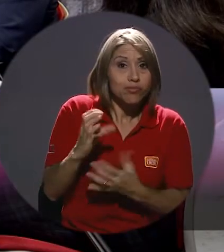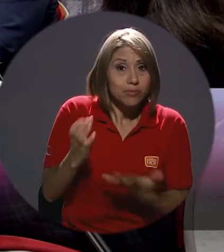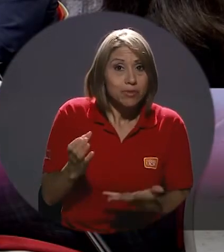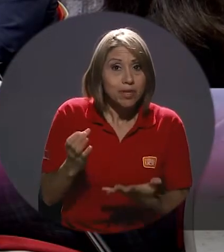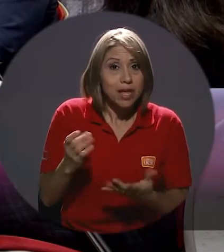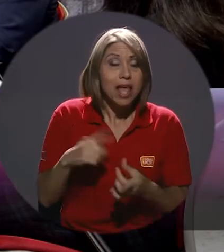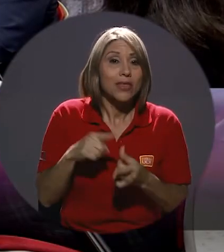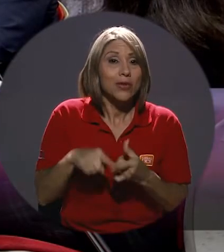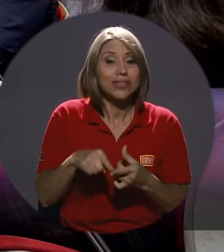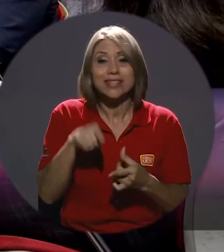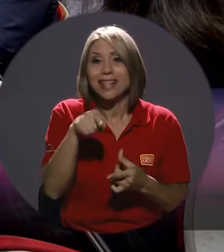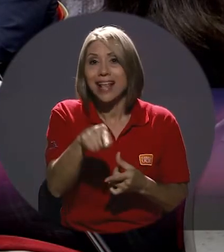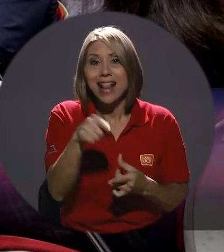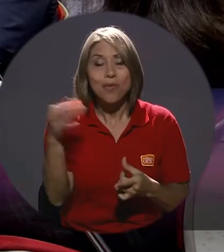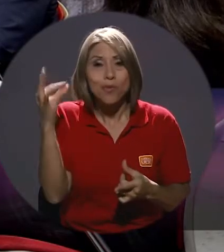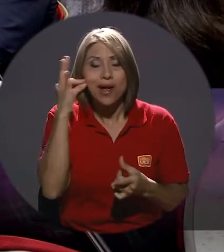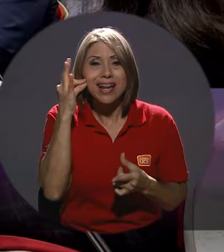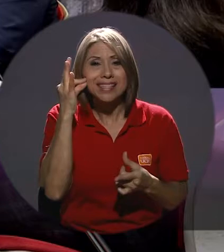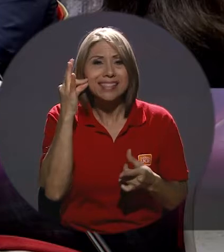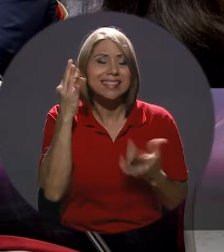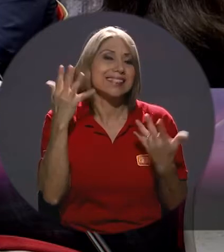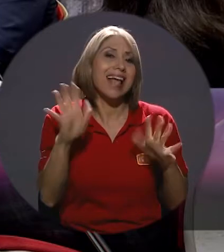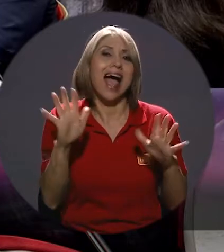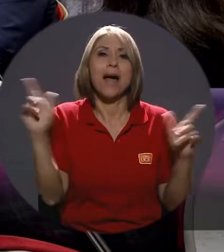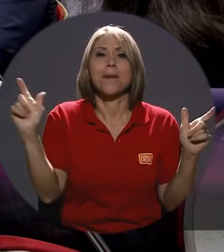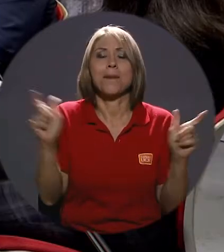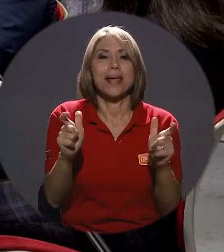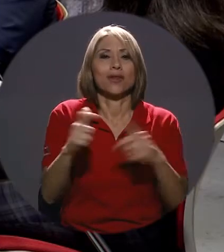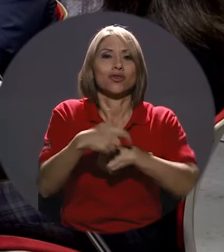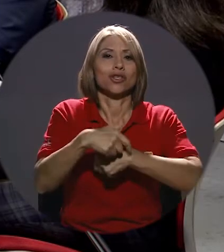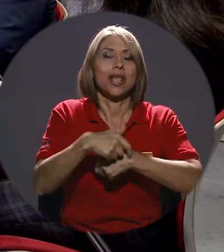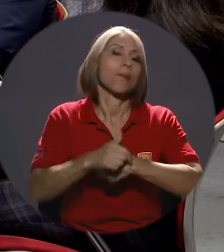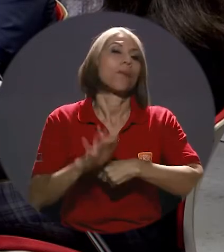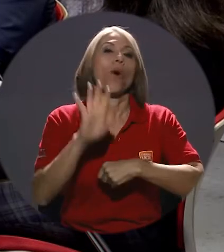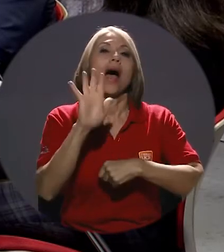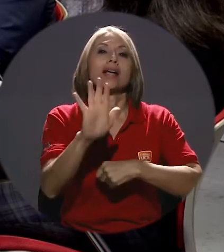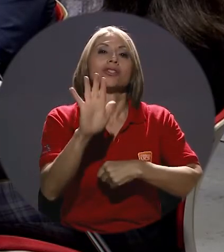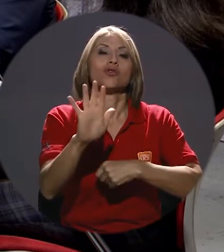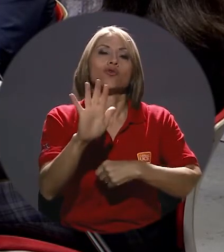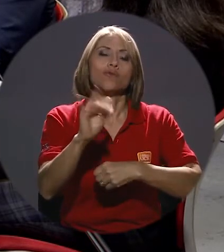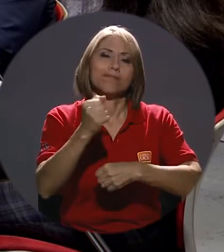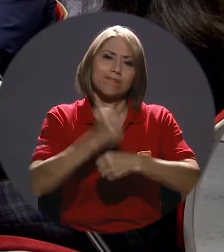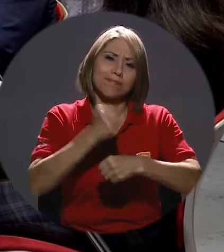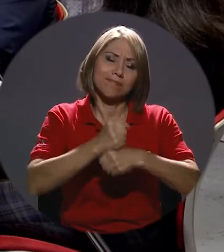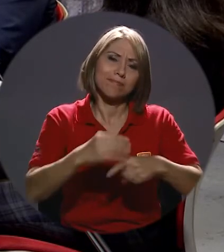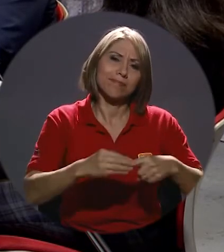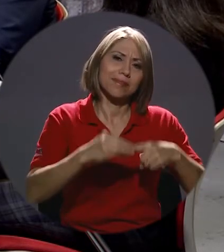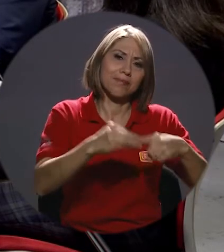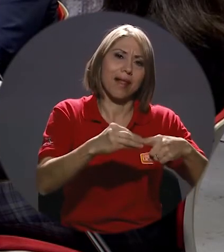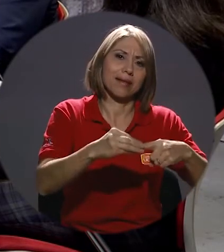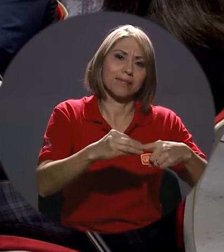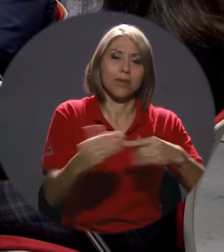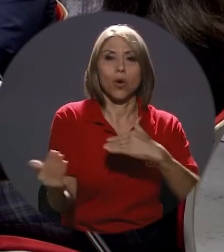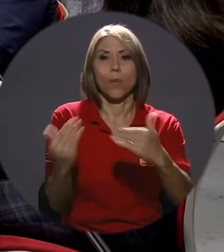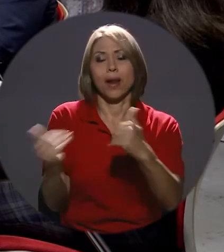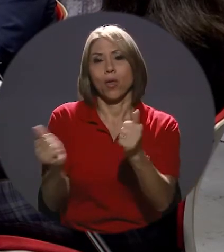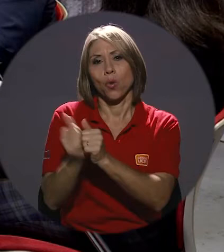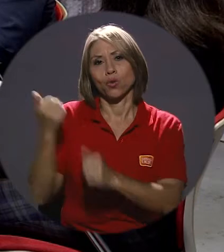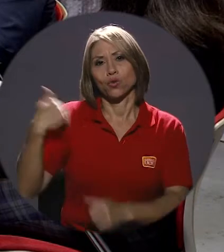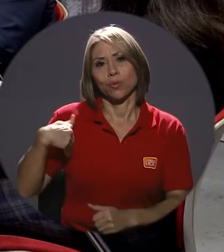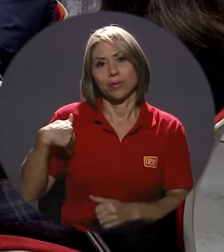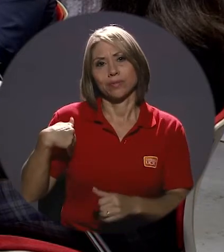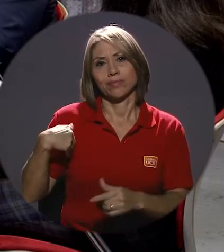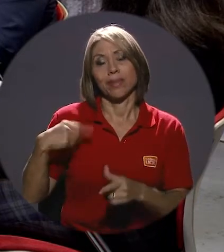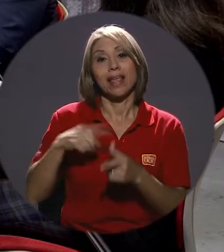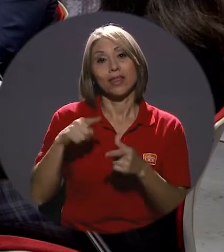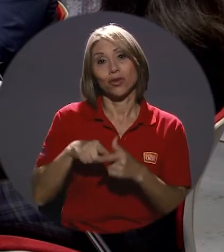percibiendo ingresos, dedican menos tiempo a su ocupación principal que los hombres. Entonces, esto viene como a